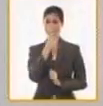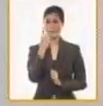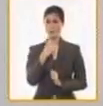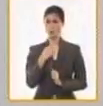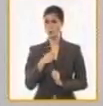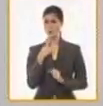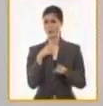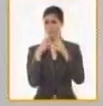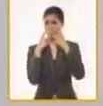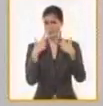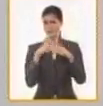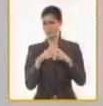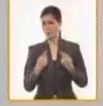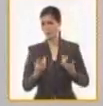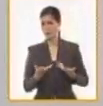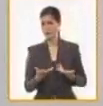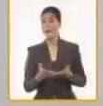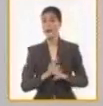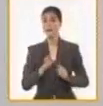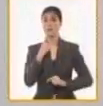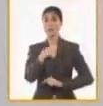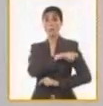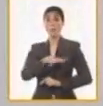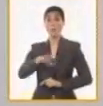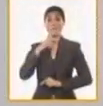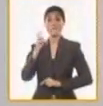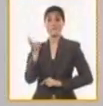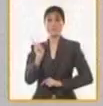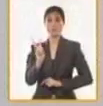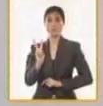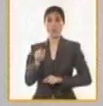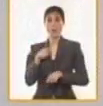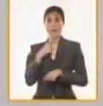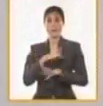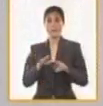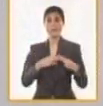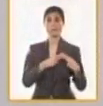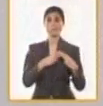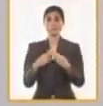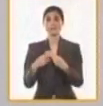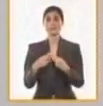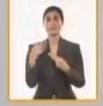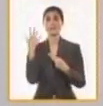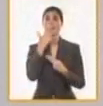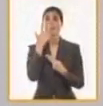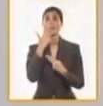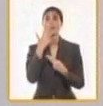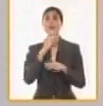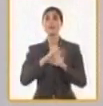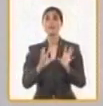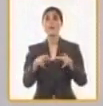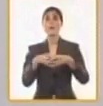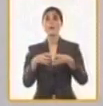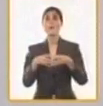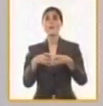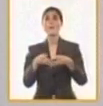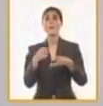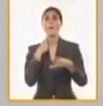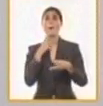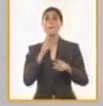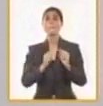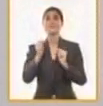esa confianza que el pueblo venezolano le dio ayer a la Fuerza Revolucionaria, al presidente Nicolás